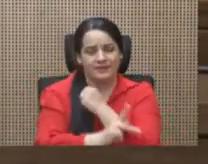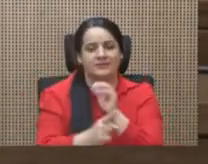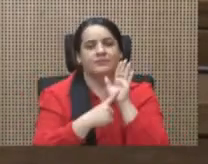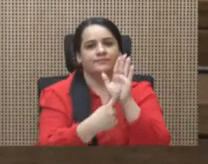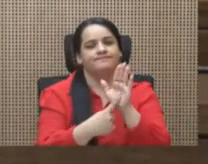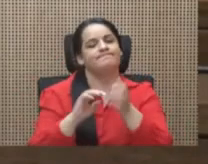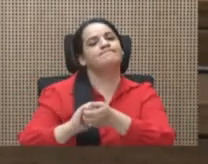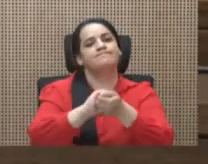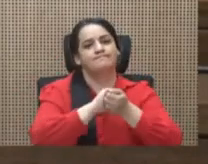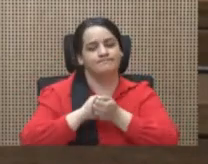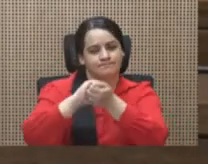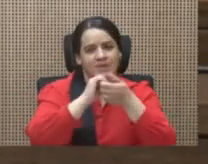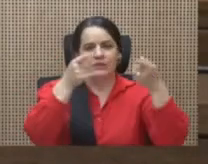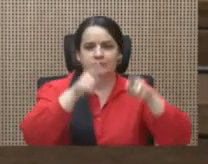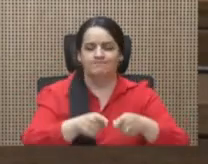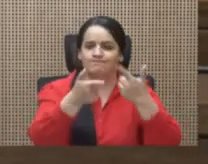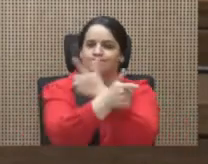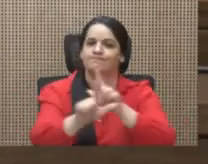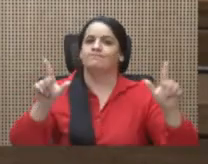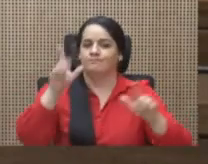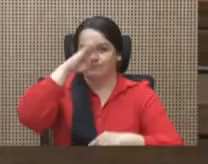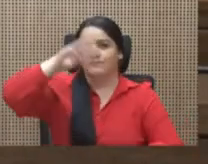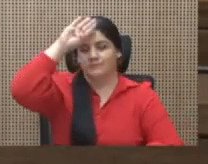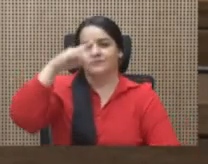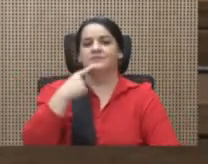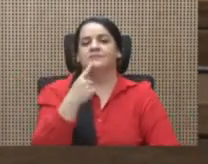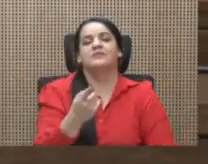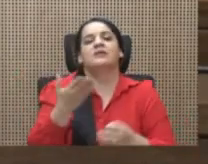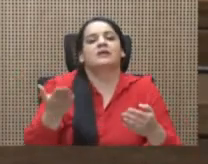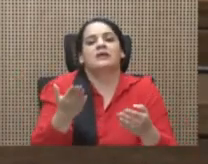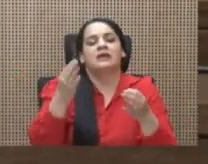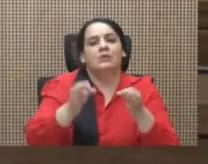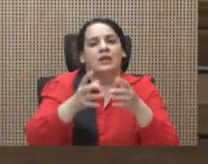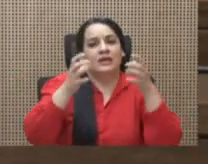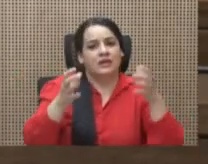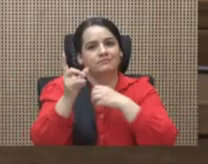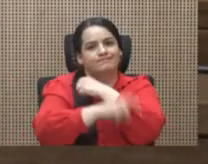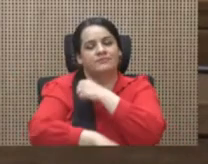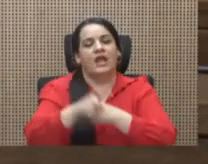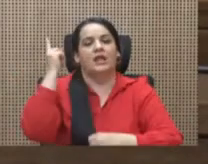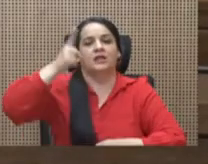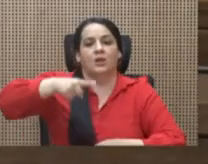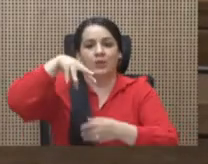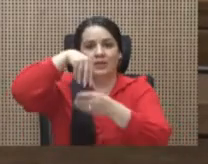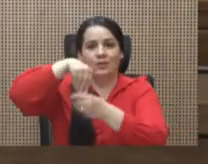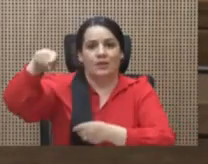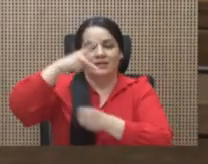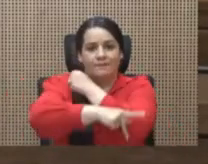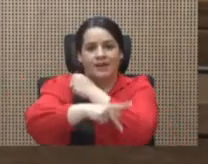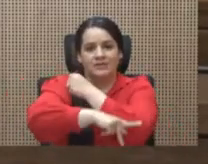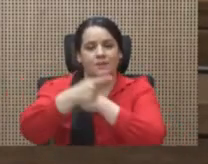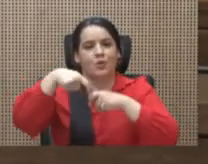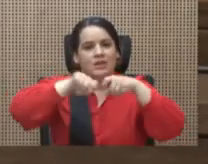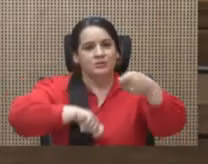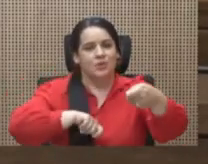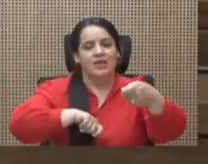la causa de la libertad en Cuba, señalando al mismo tiempo una franca y contundente condena a la dictadura en este país por la violación sistemática de